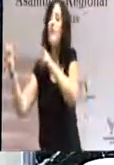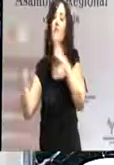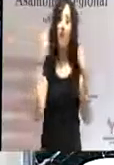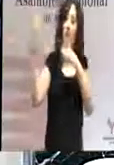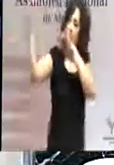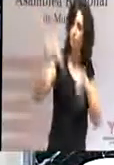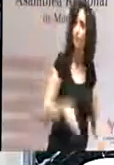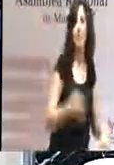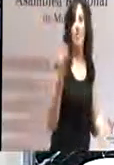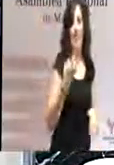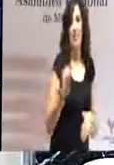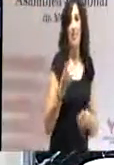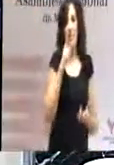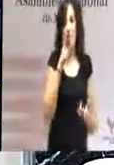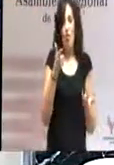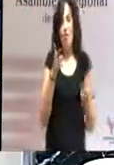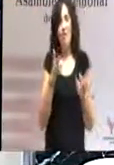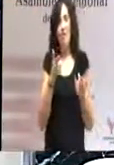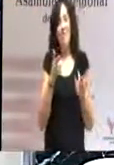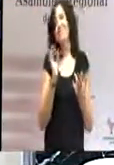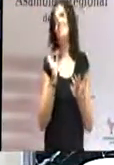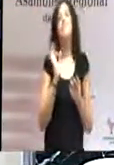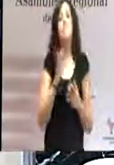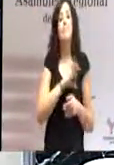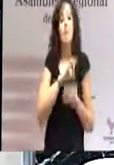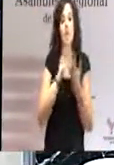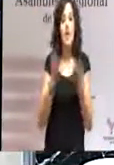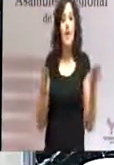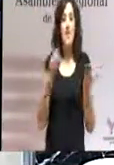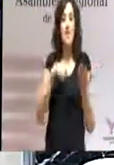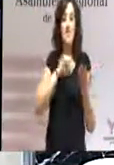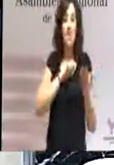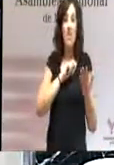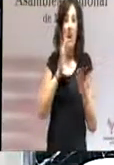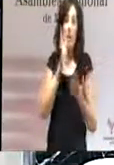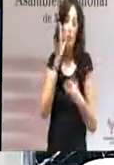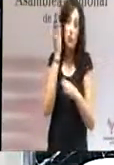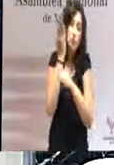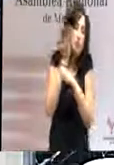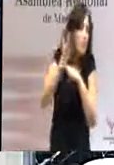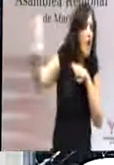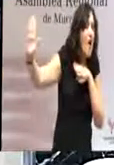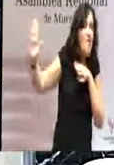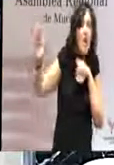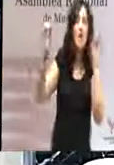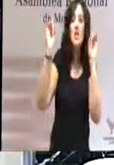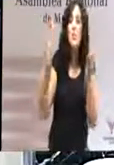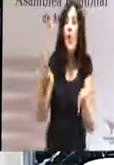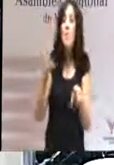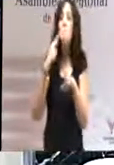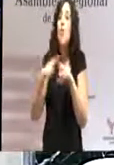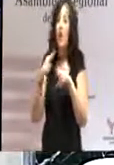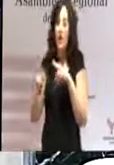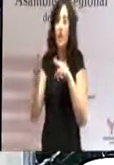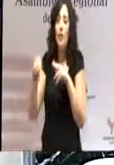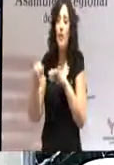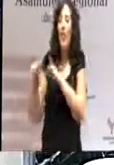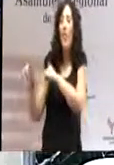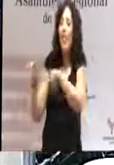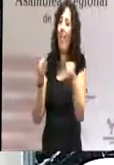falta. Porque, señorías, en España sobra tanta agua como políticos demagogos que la usan como